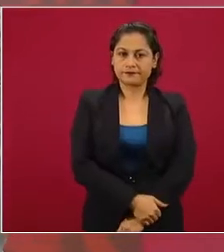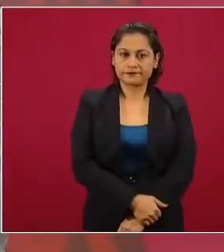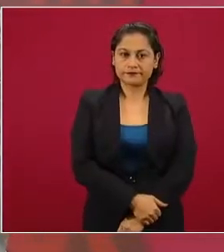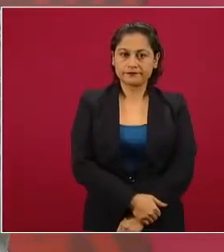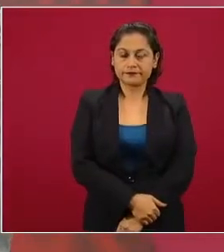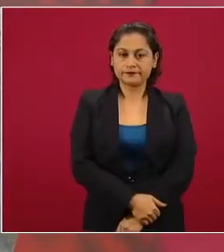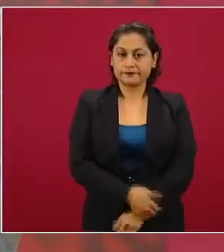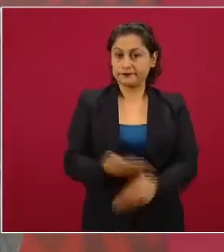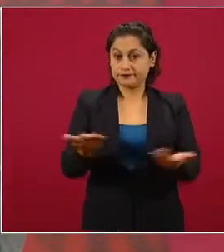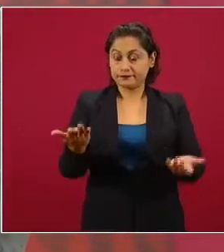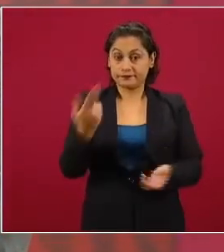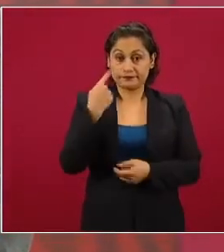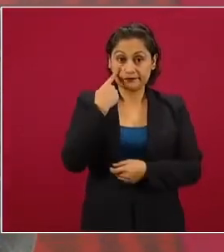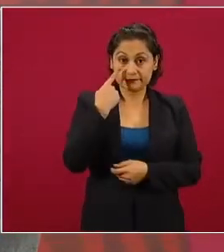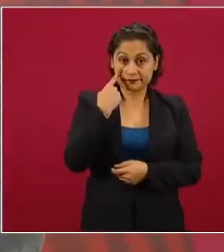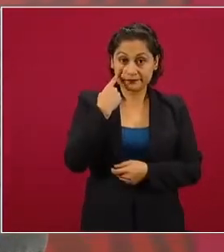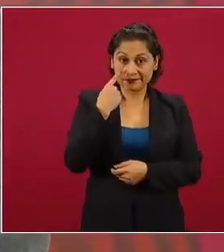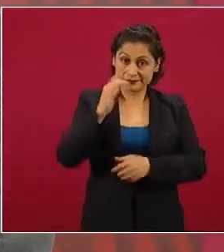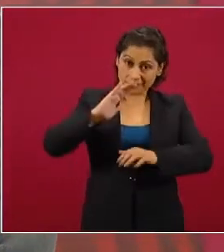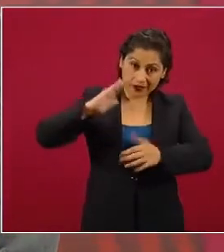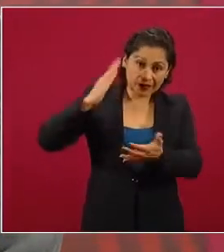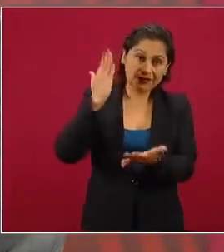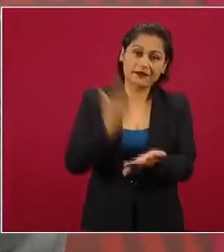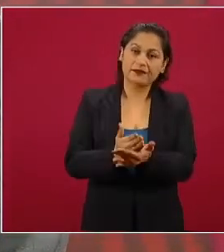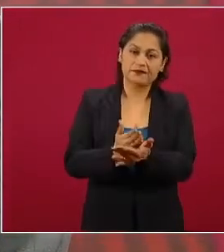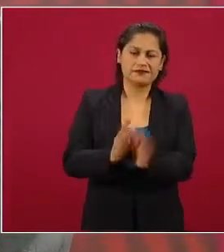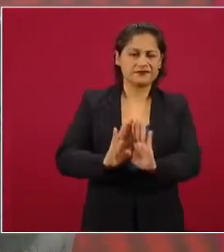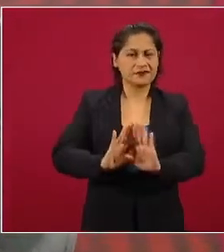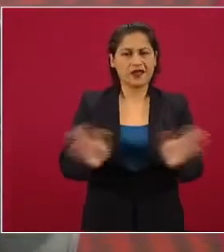Ya basta, ¿no?, de